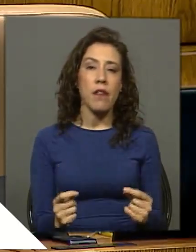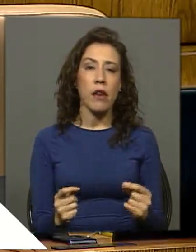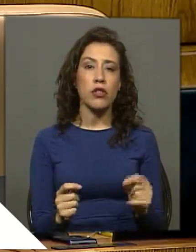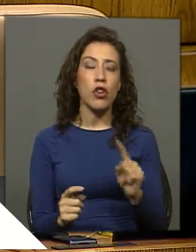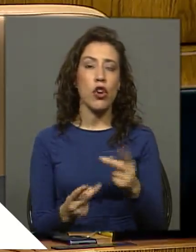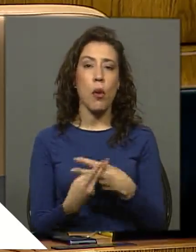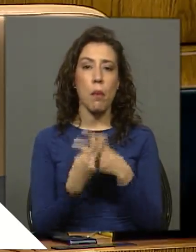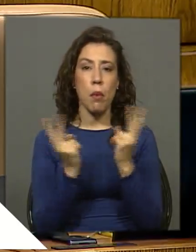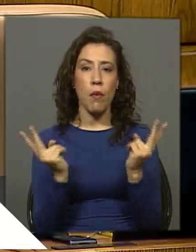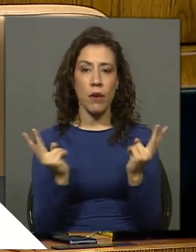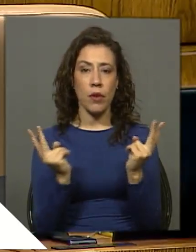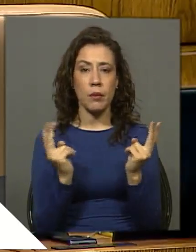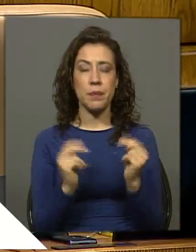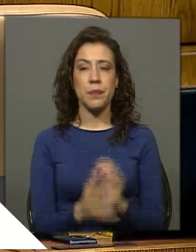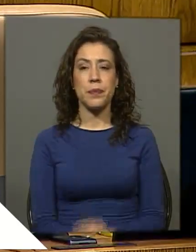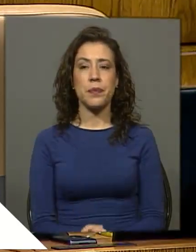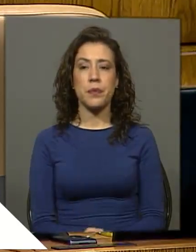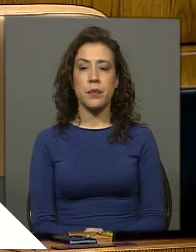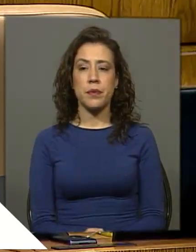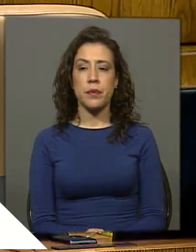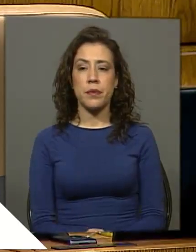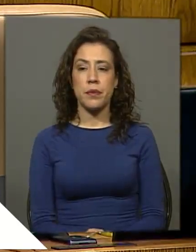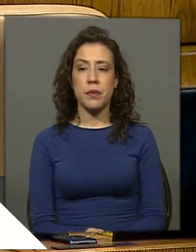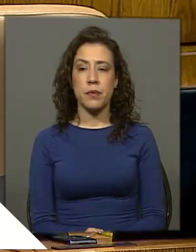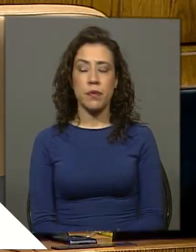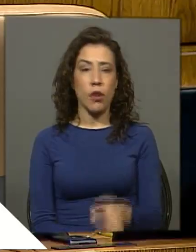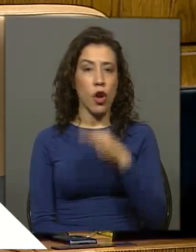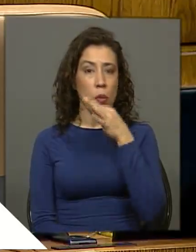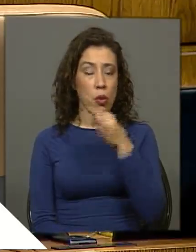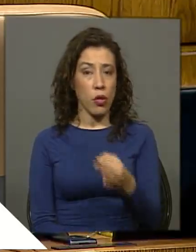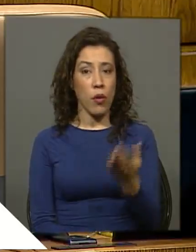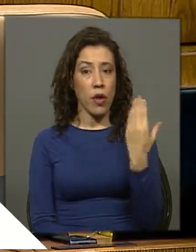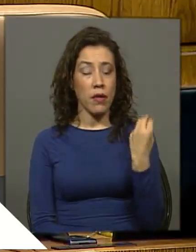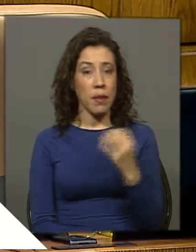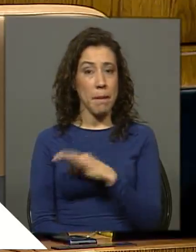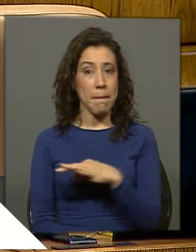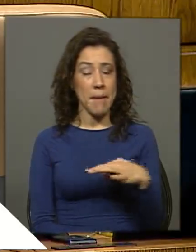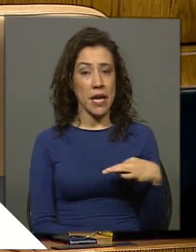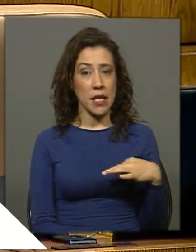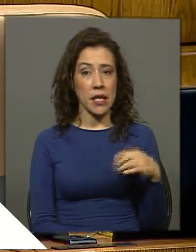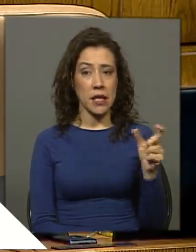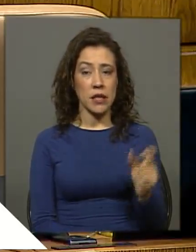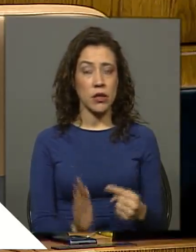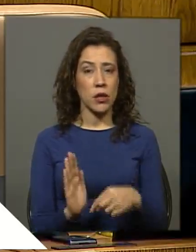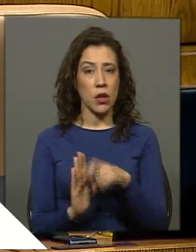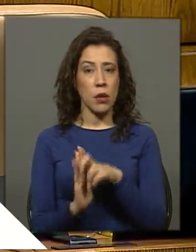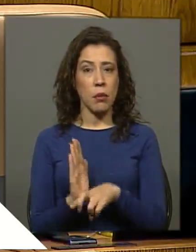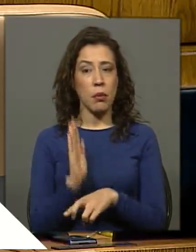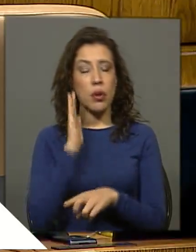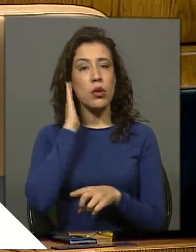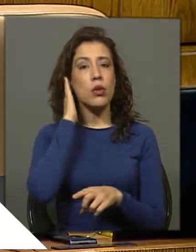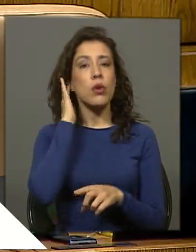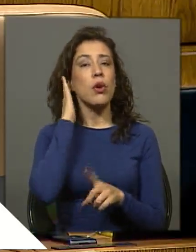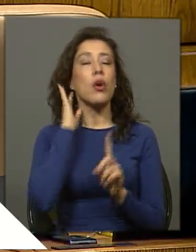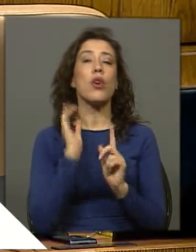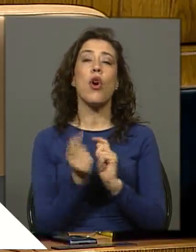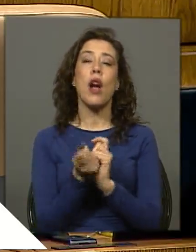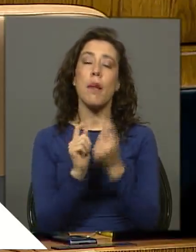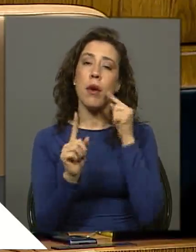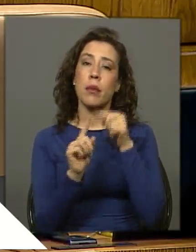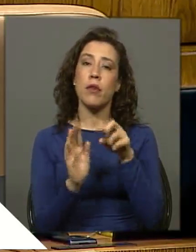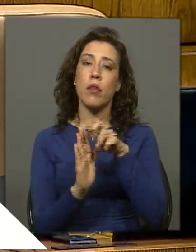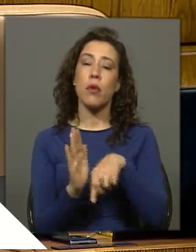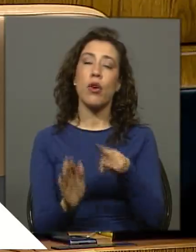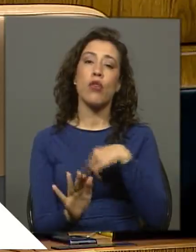sean públicos es decir como lo dijo muy bien el ministro este proyecto no cambia el fondo del proyecto nosotros